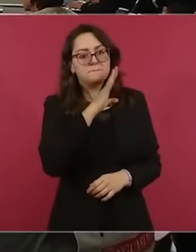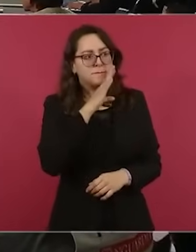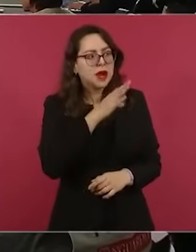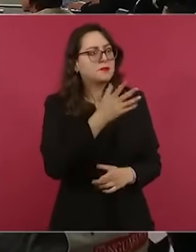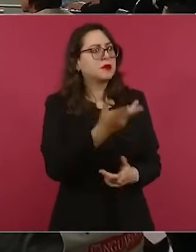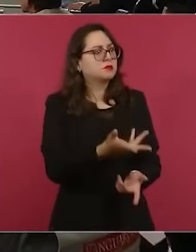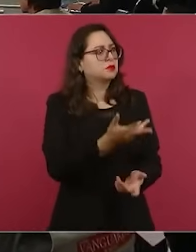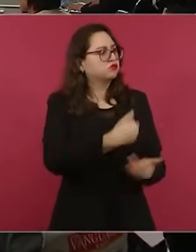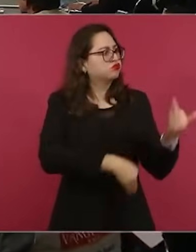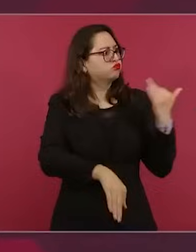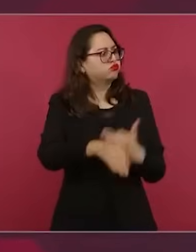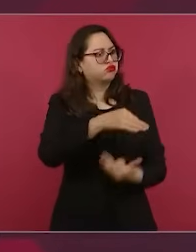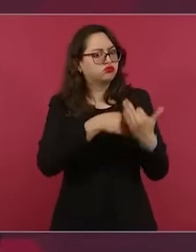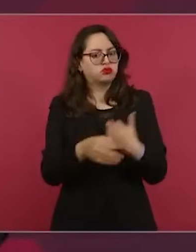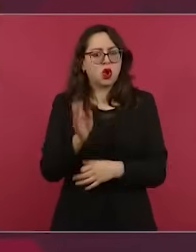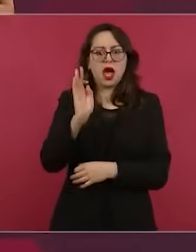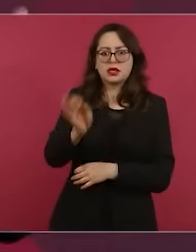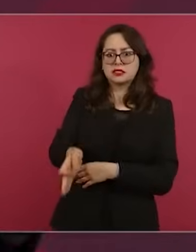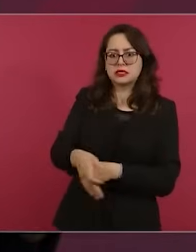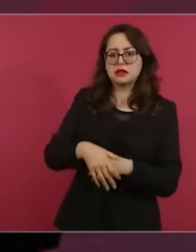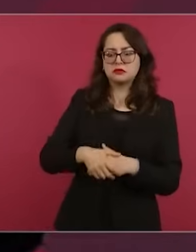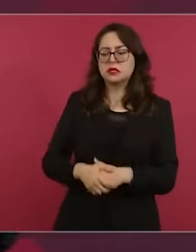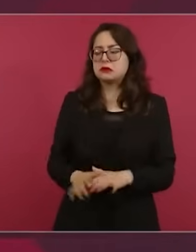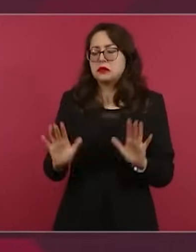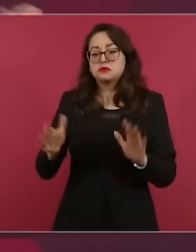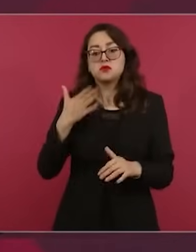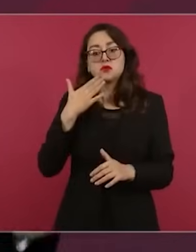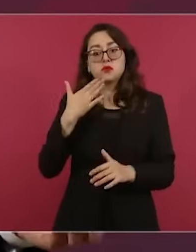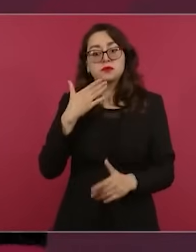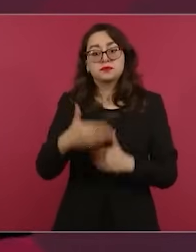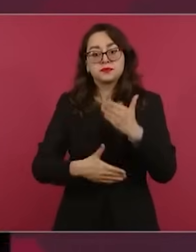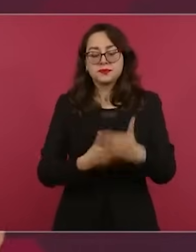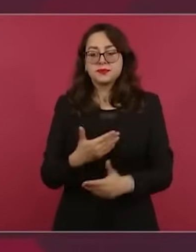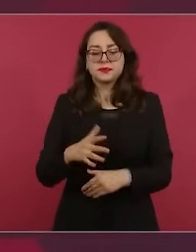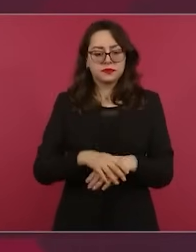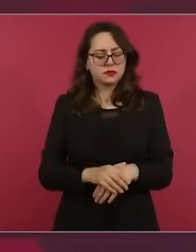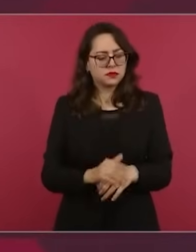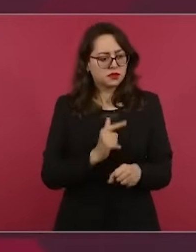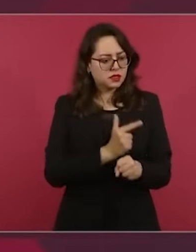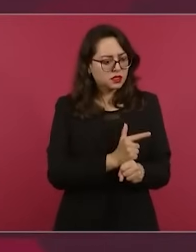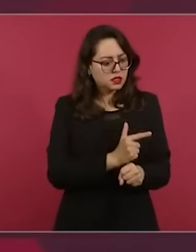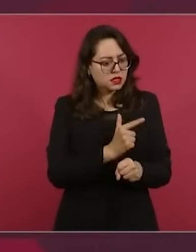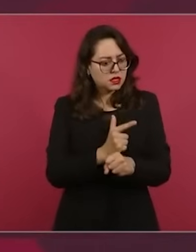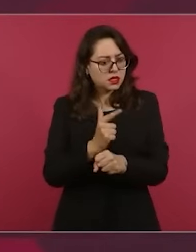bien él. Pero resulta que cuando le pedimos